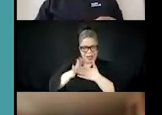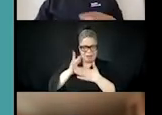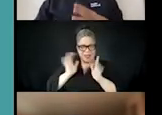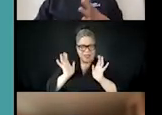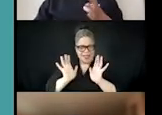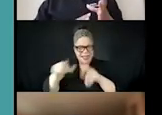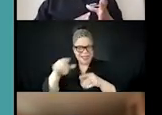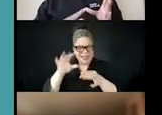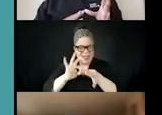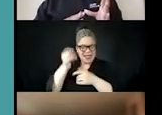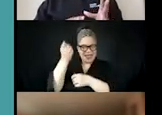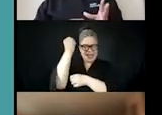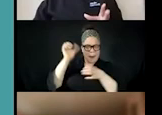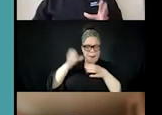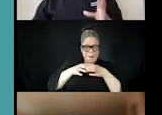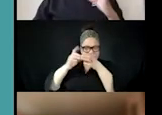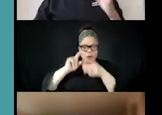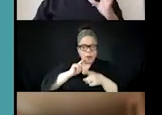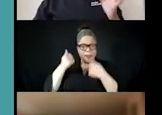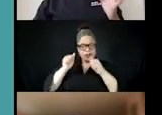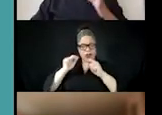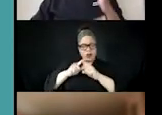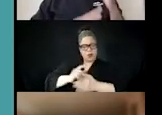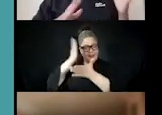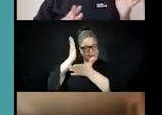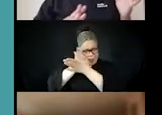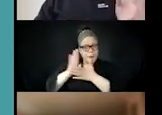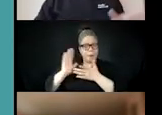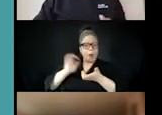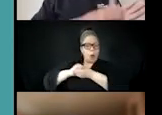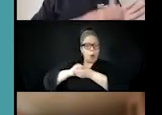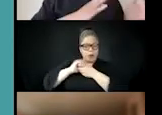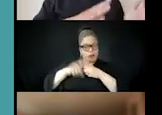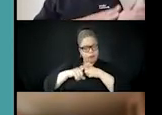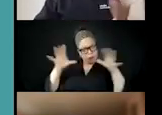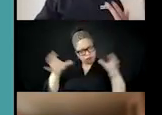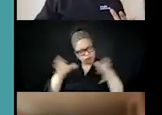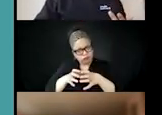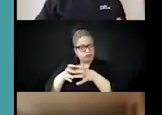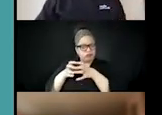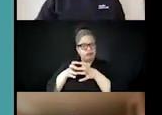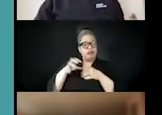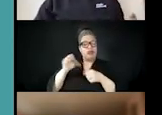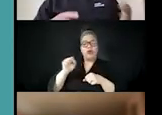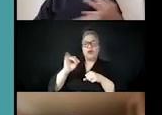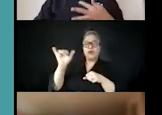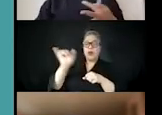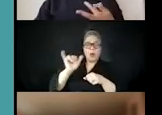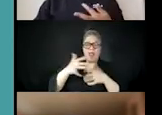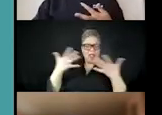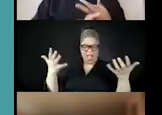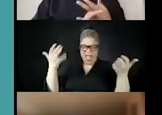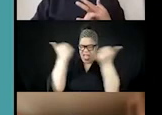el movimiento de derechos civiles para las coaliciones utilizaron todos desde